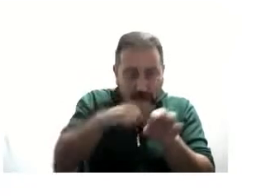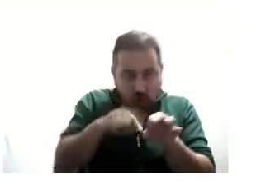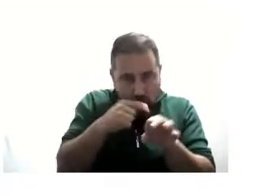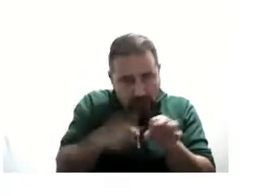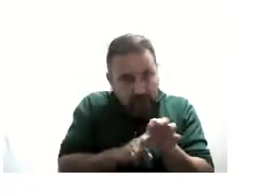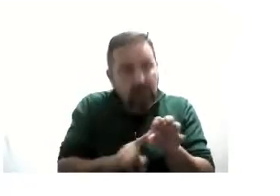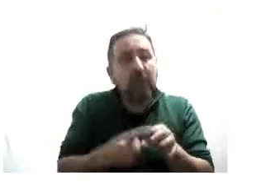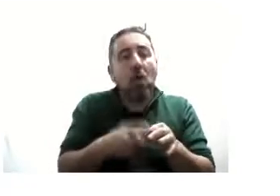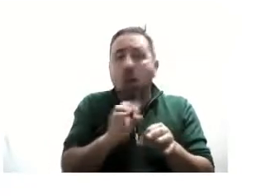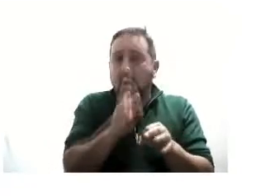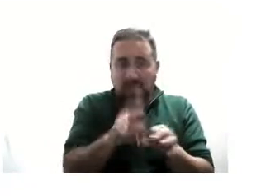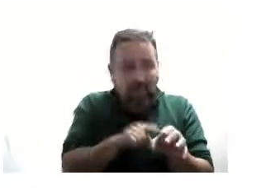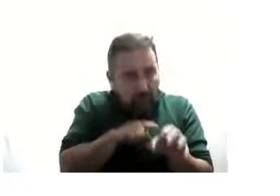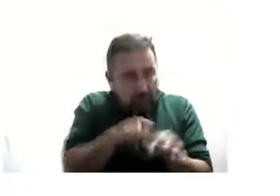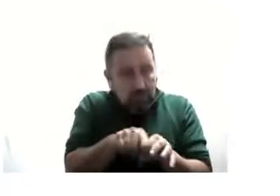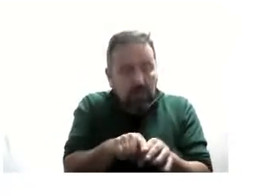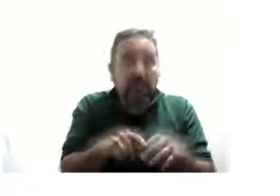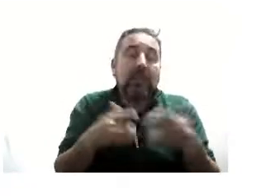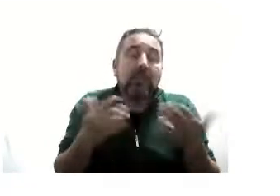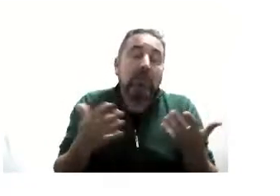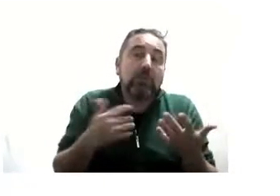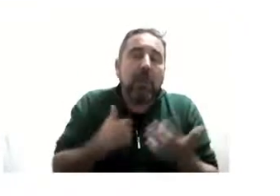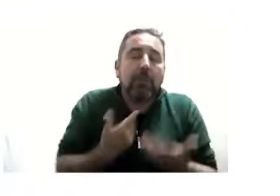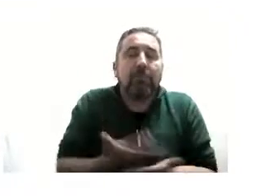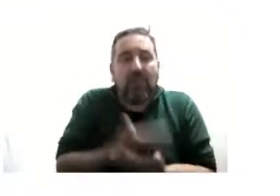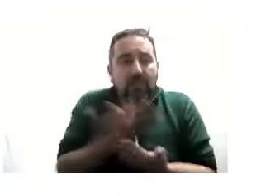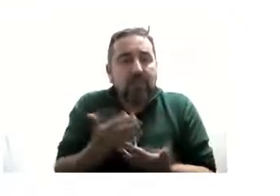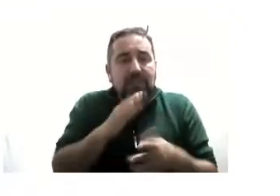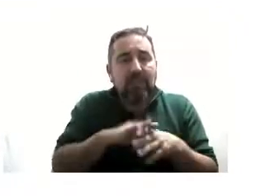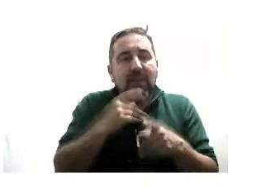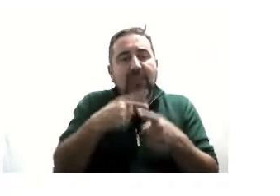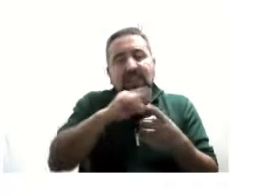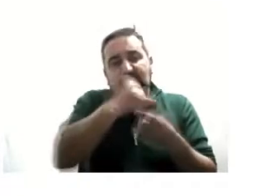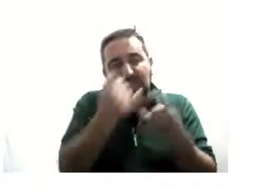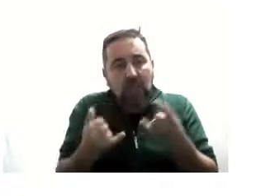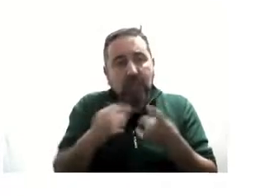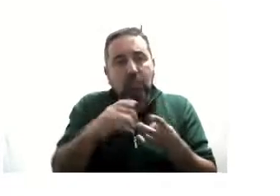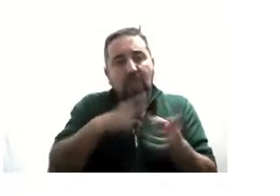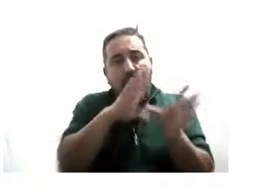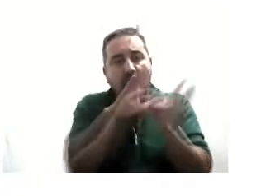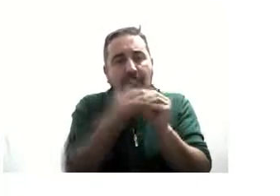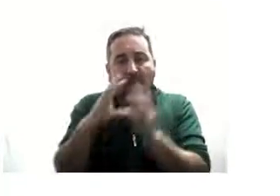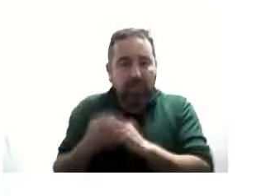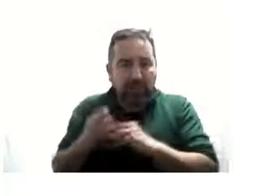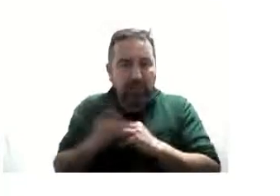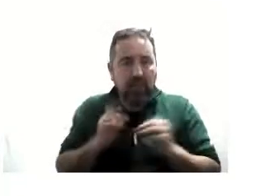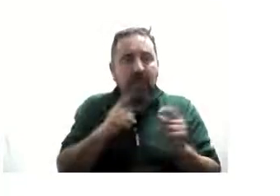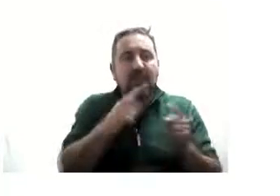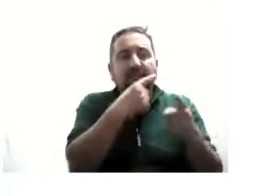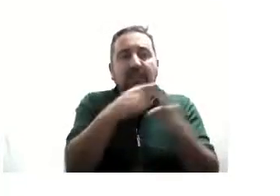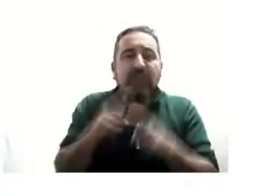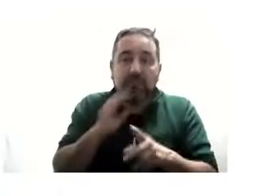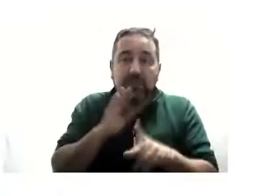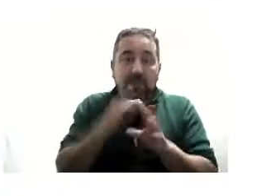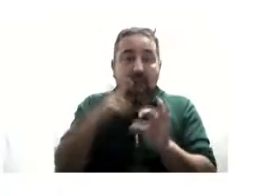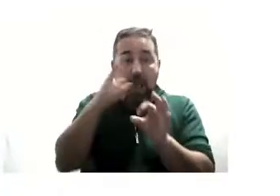ser recta. Afortunadamente, cada vez tenemos más guías de electrodos que se puedan adaptar a las distintas anatomías de la